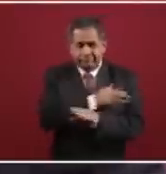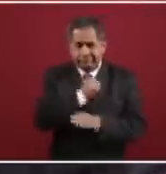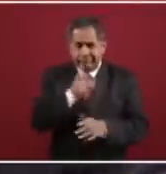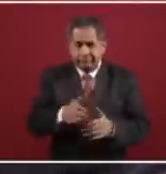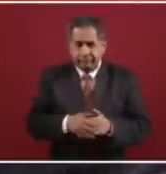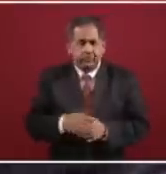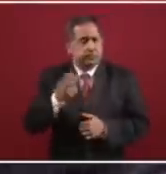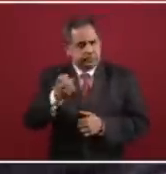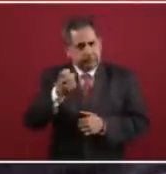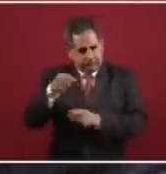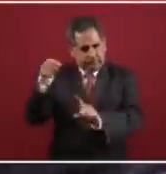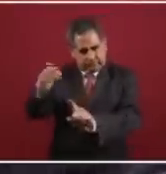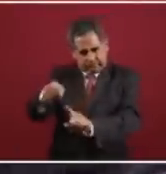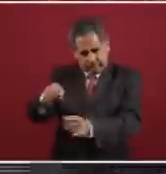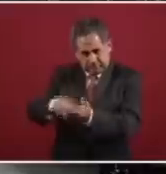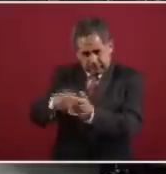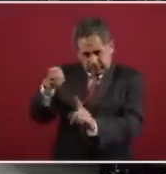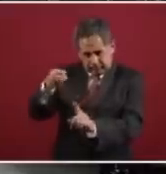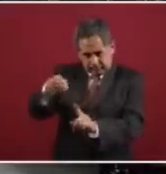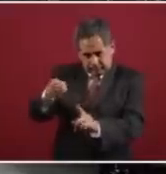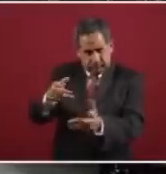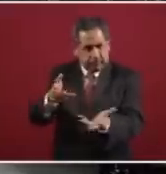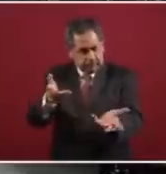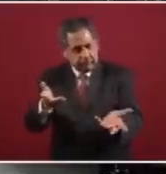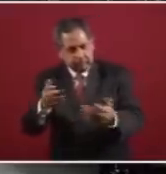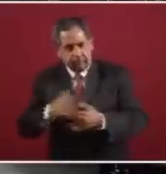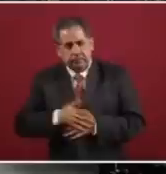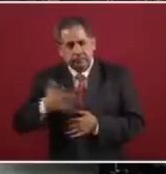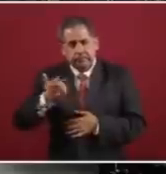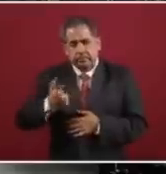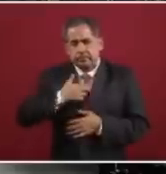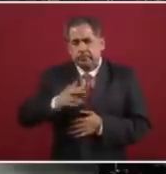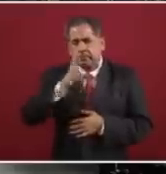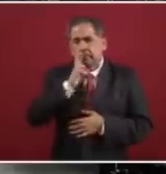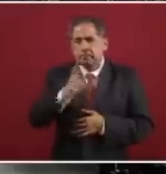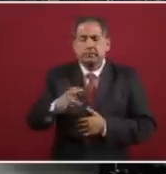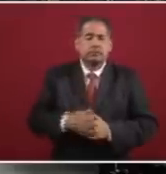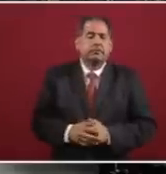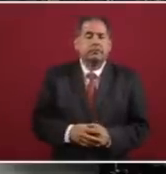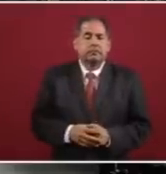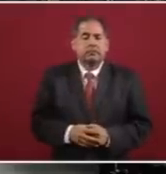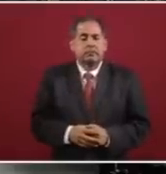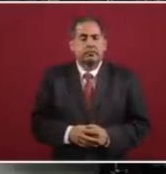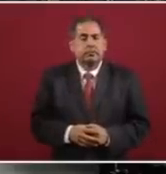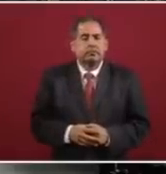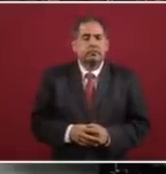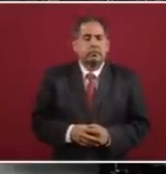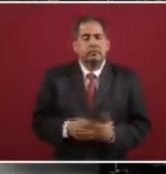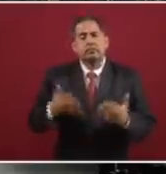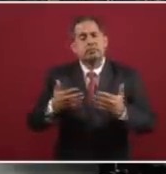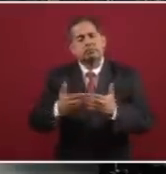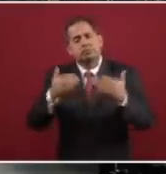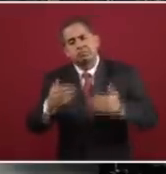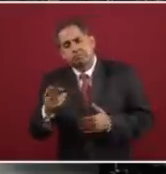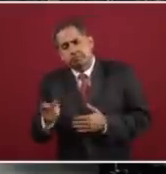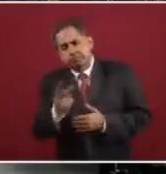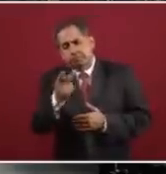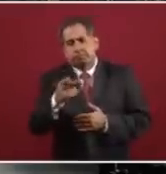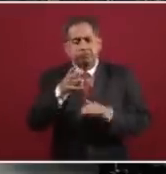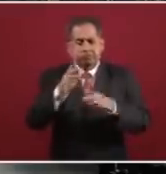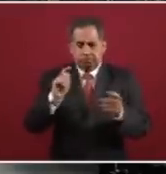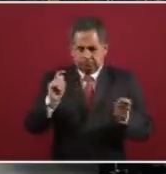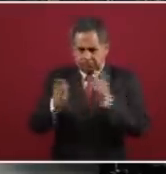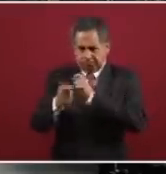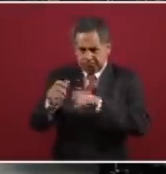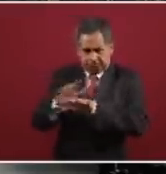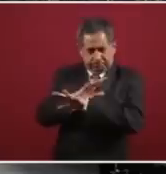a eso es a lo que te refieres, ¿verdad? Sí. Pues esa es mi respuesta. Ahora, sobre esta situación de la transformación que ha